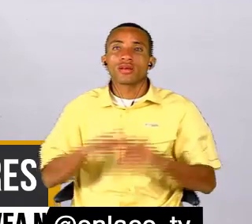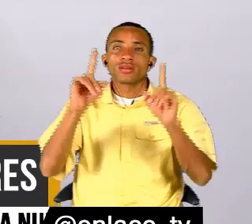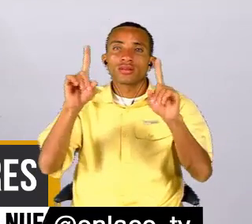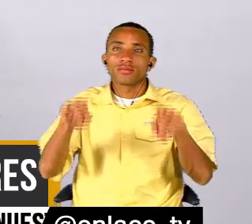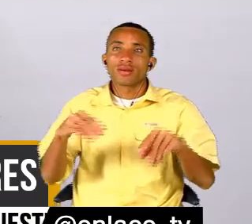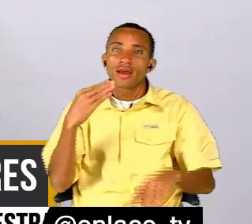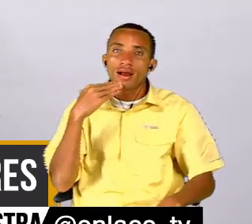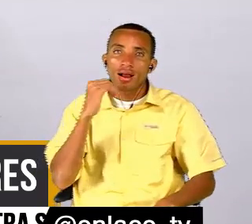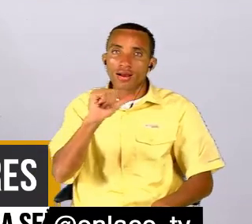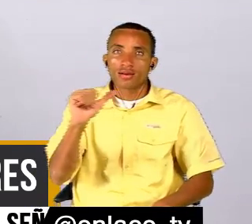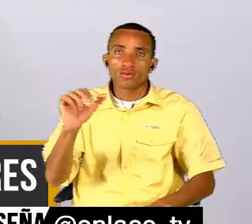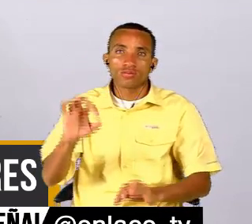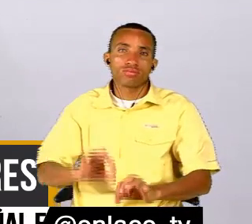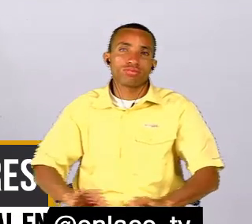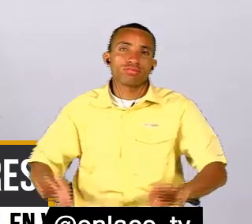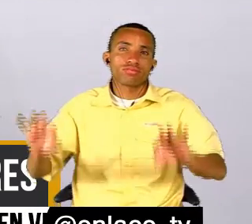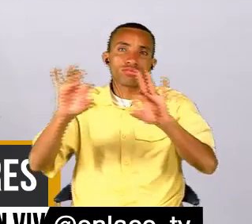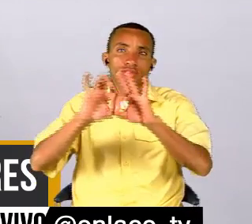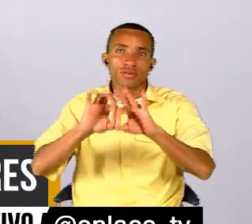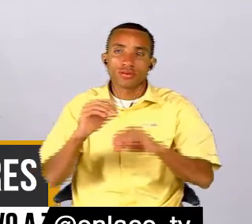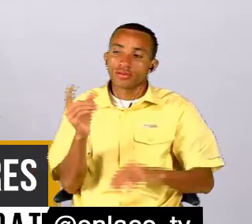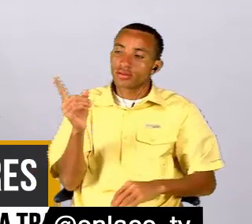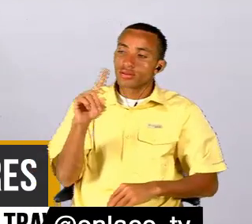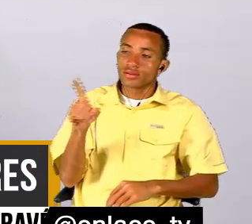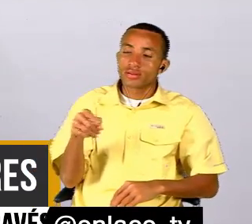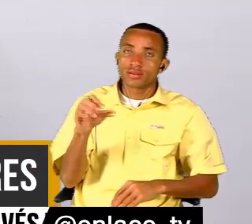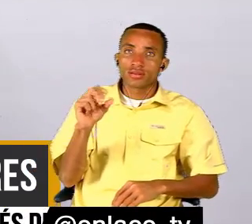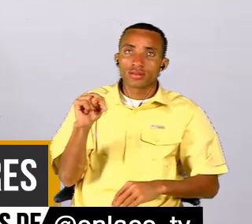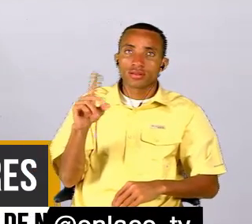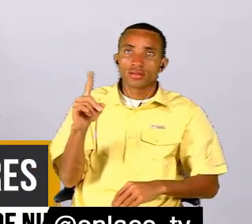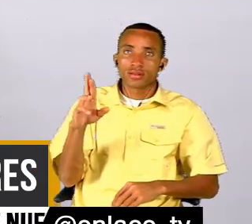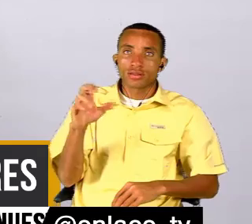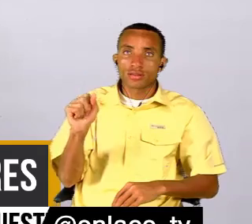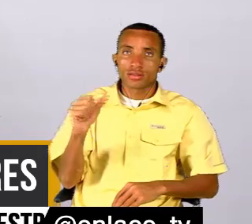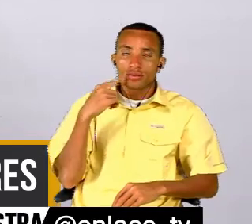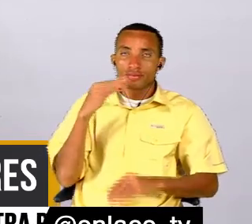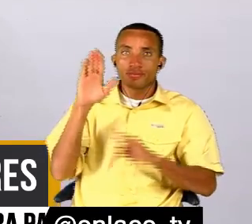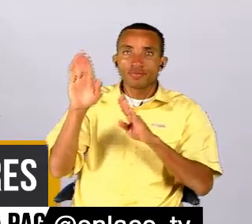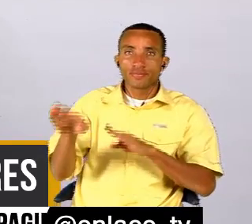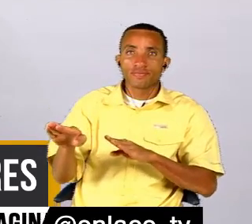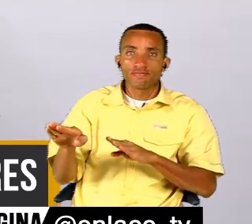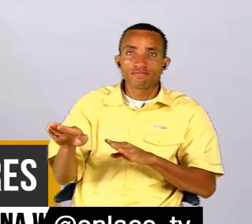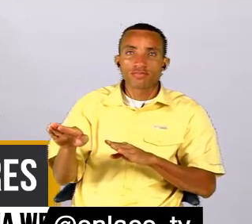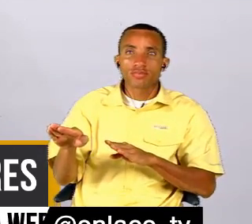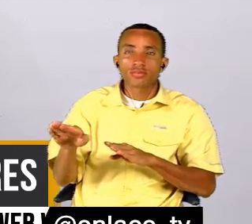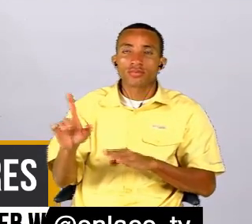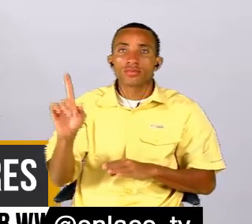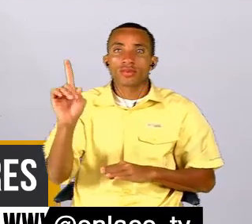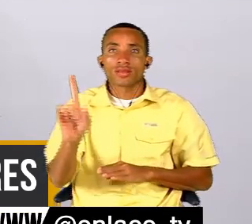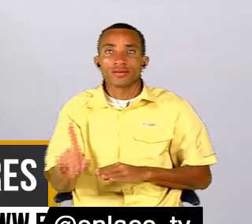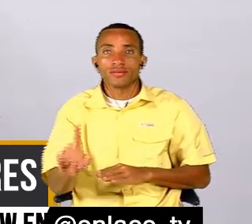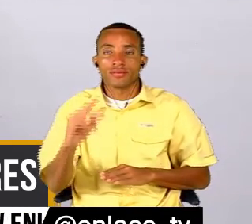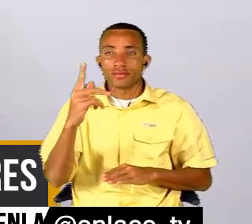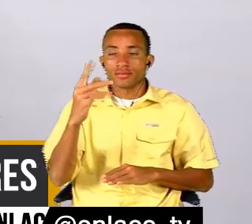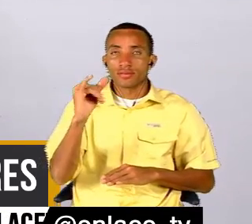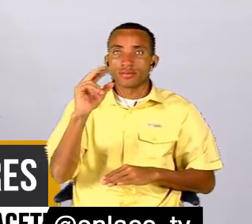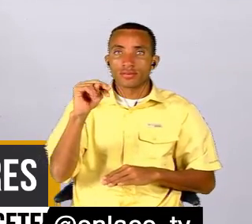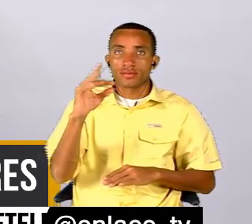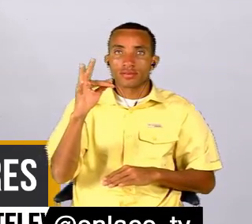mujer importantísima como lo es Sandra López, la representante de Quinta Estación.